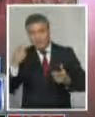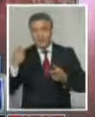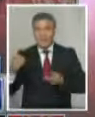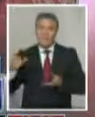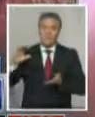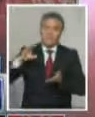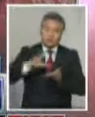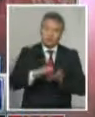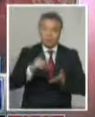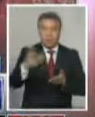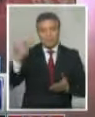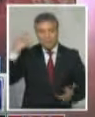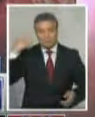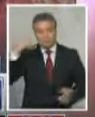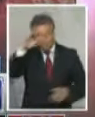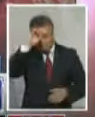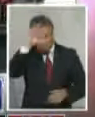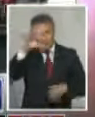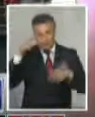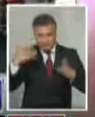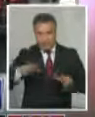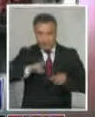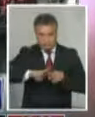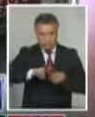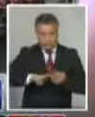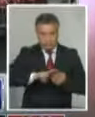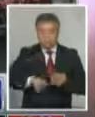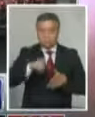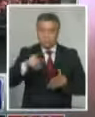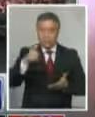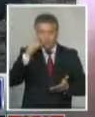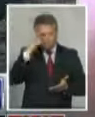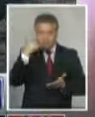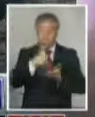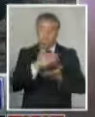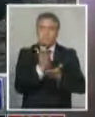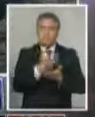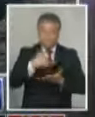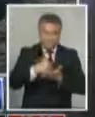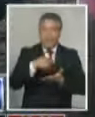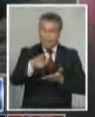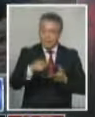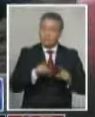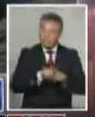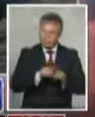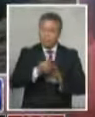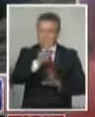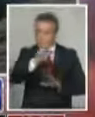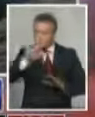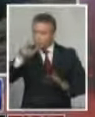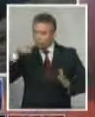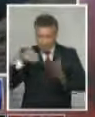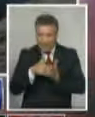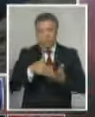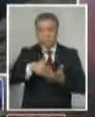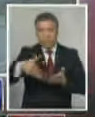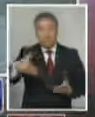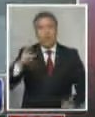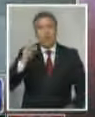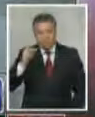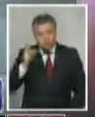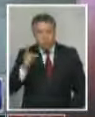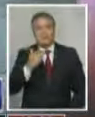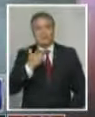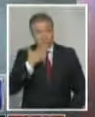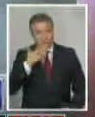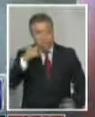en minería que se realizó. Tenemos también un plan de infraestructura de 28.000 millones de dólares que nuevamente tiene como